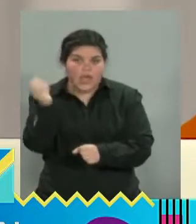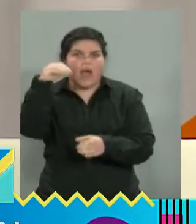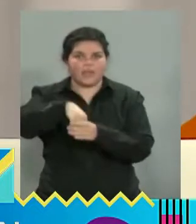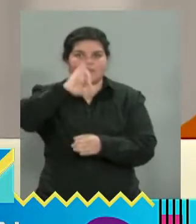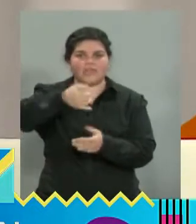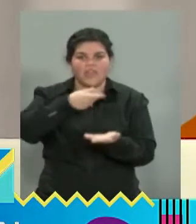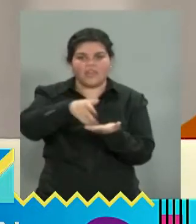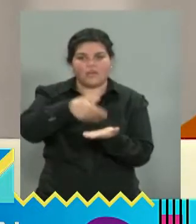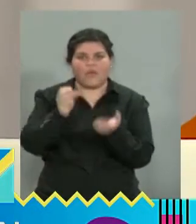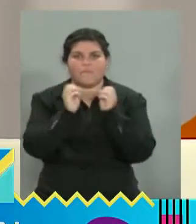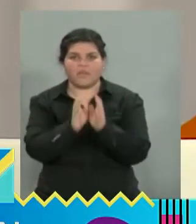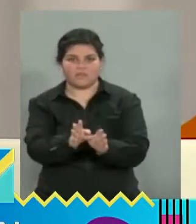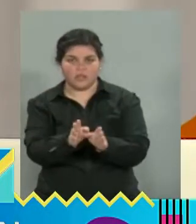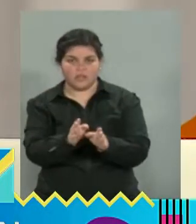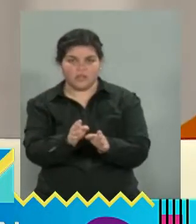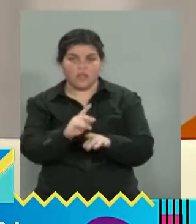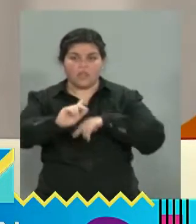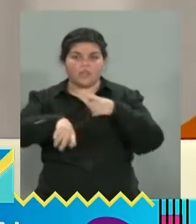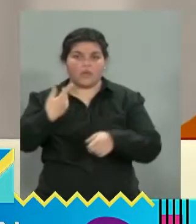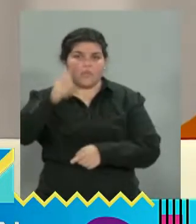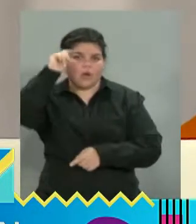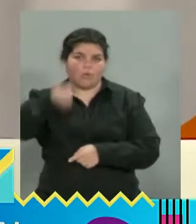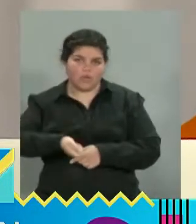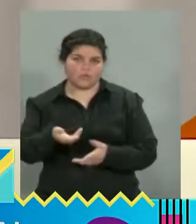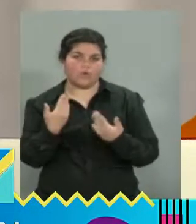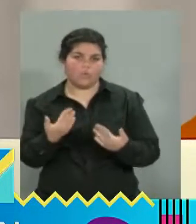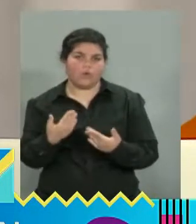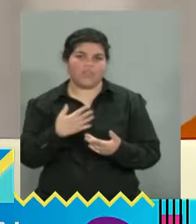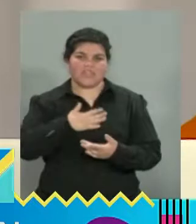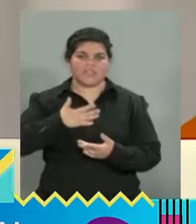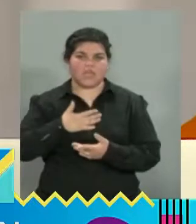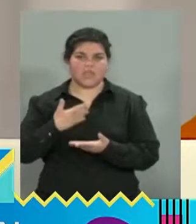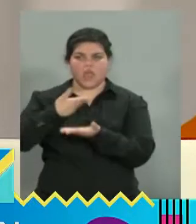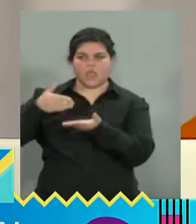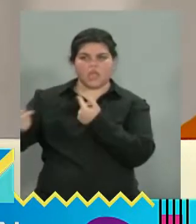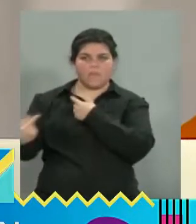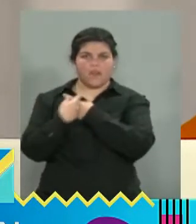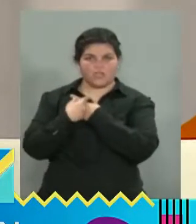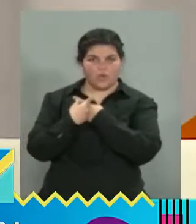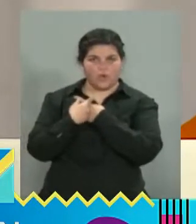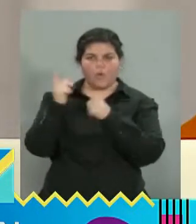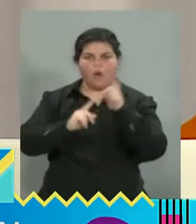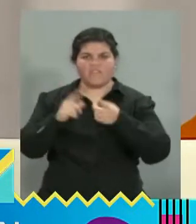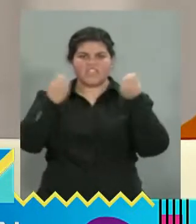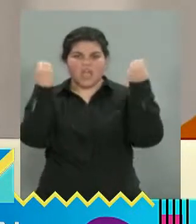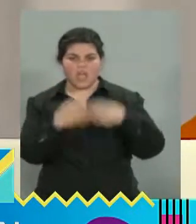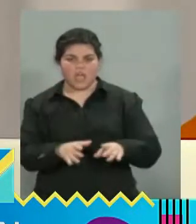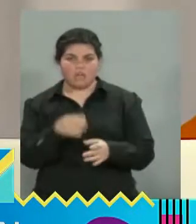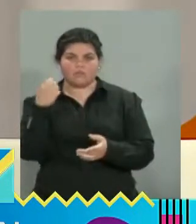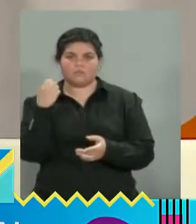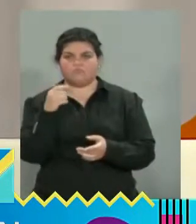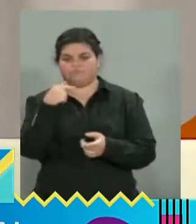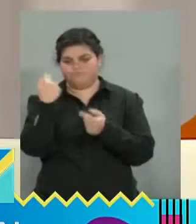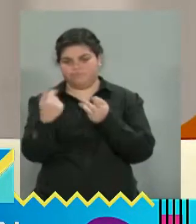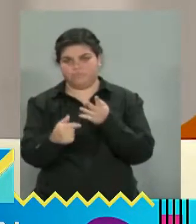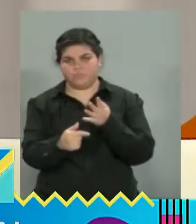Y después por lo menos pueden apelar a alguna acción judicial después si sienten alguna discriminación o si los echan sin justa causa pueden... El problema de las personas